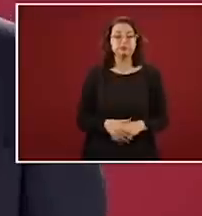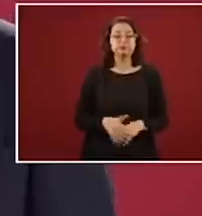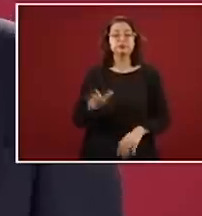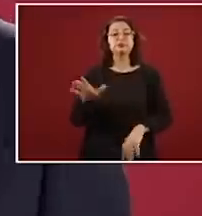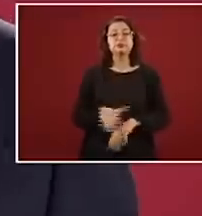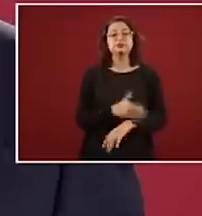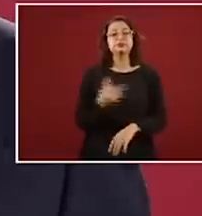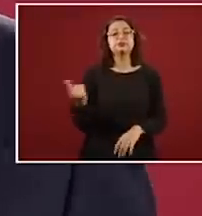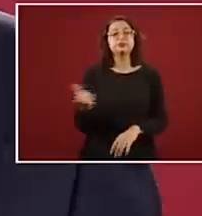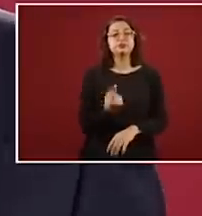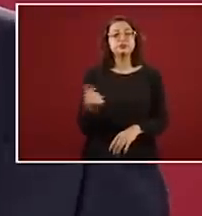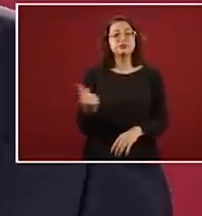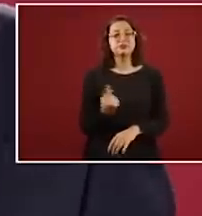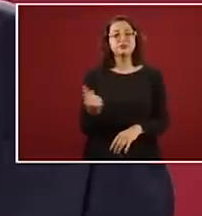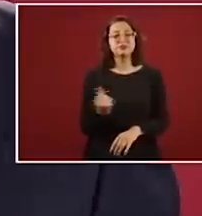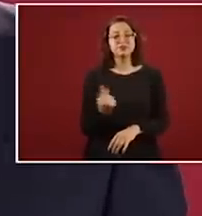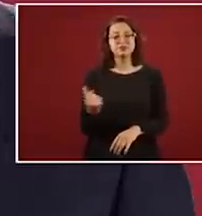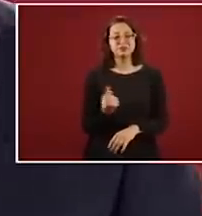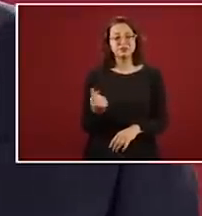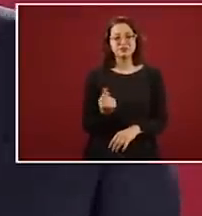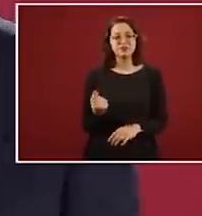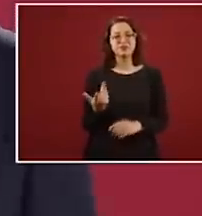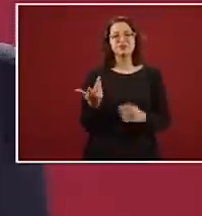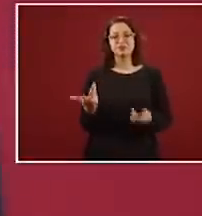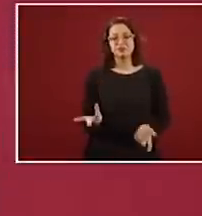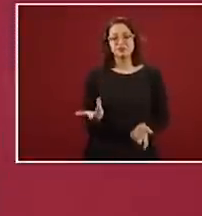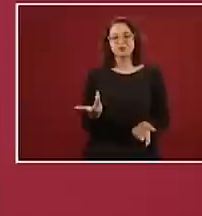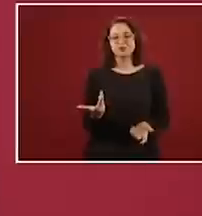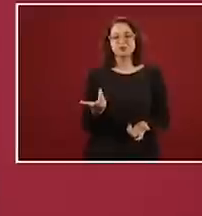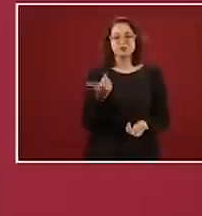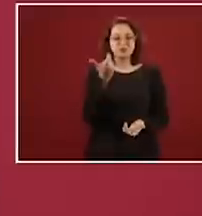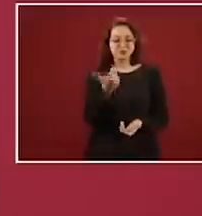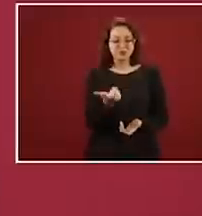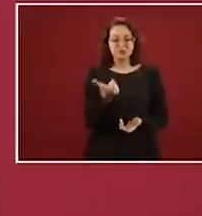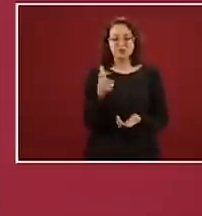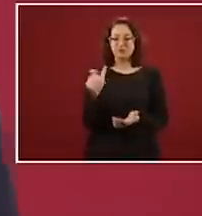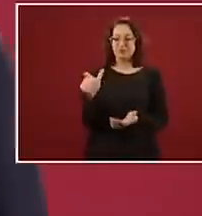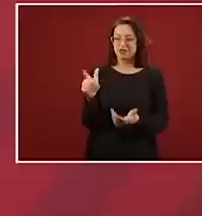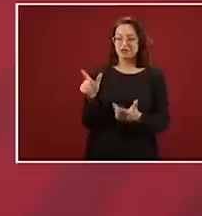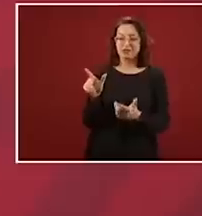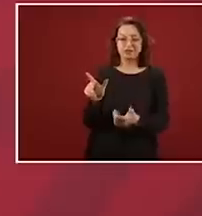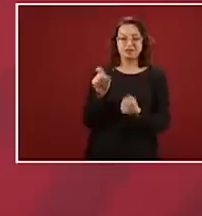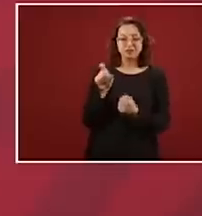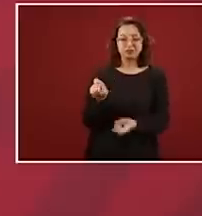porque de una u otra manera ese dinero